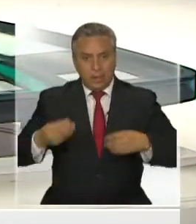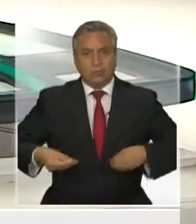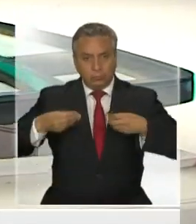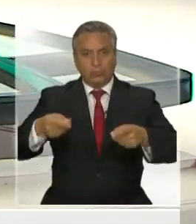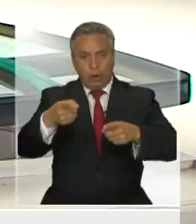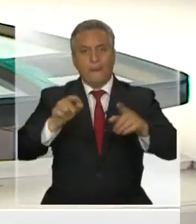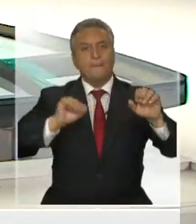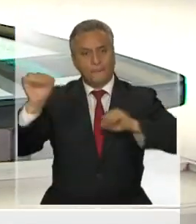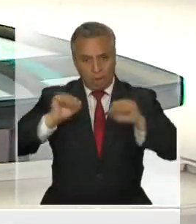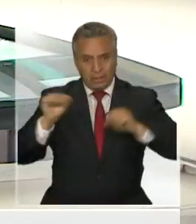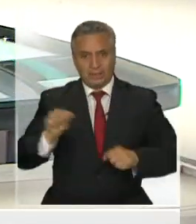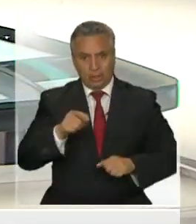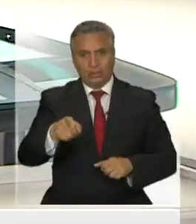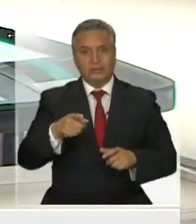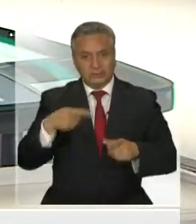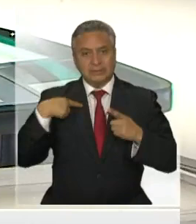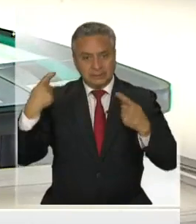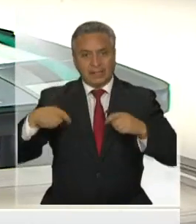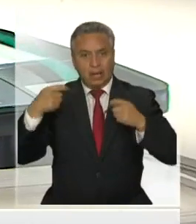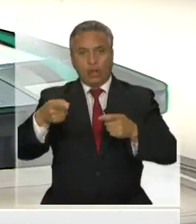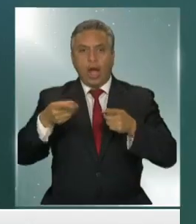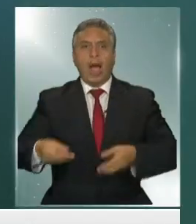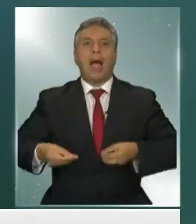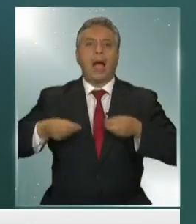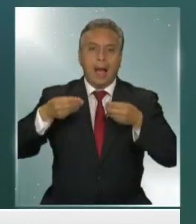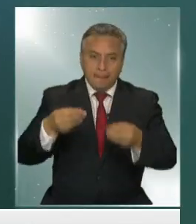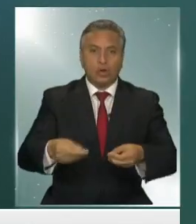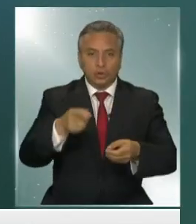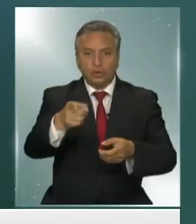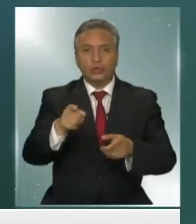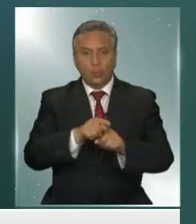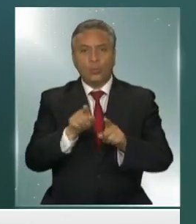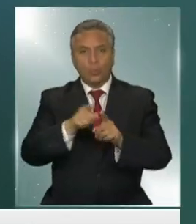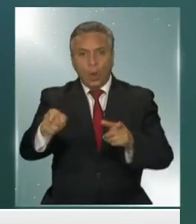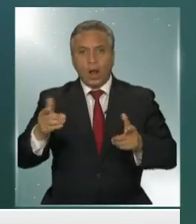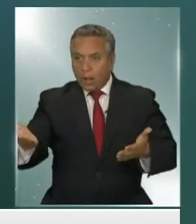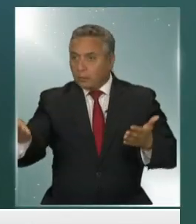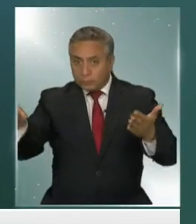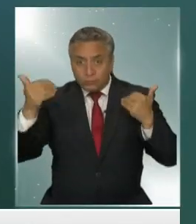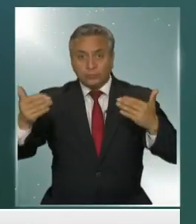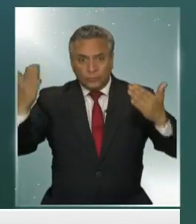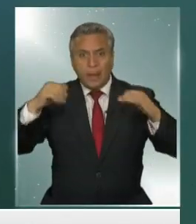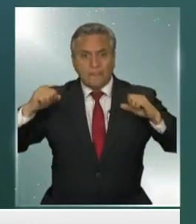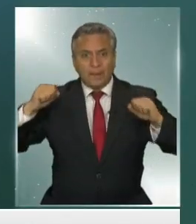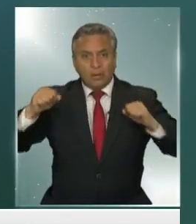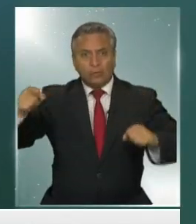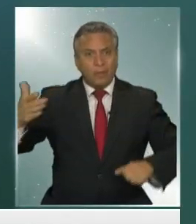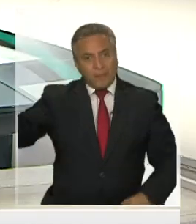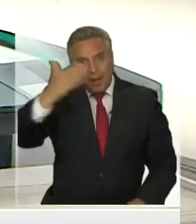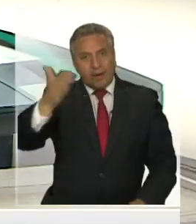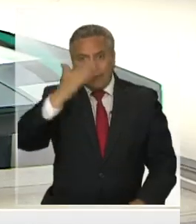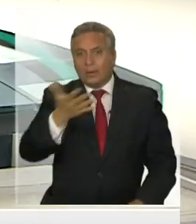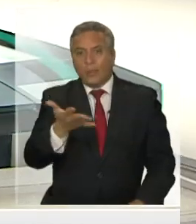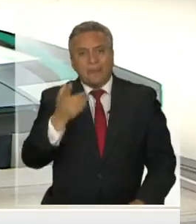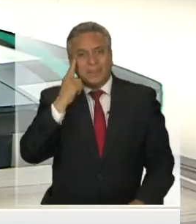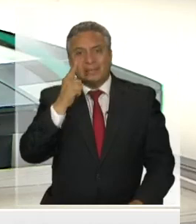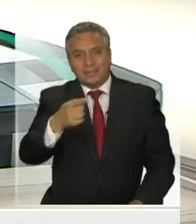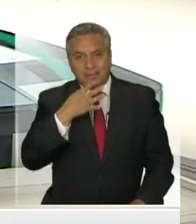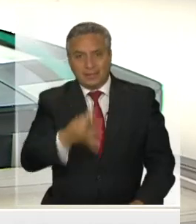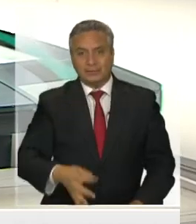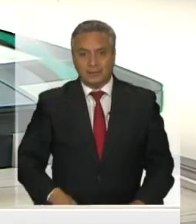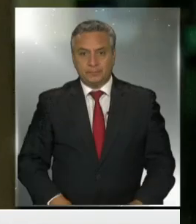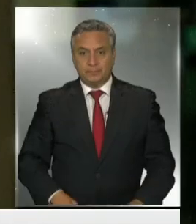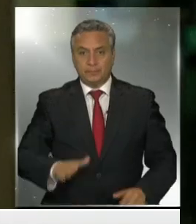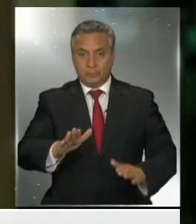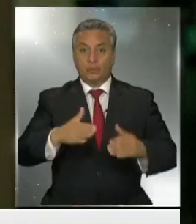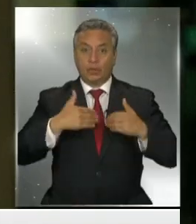político y tratando de hacer este aporte cuál es su opinión respecto de la convocatoria a manifestaciones en este ambiente de inseguridad pero a mí me parece que lo